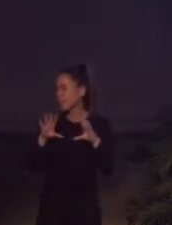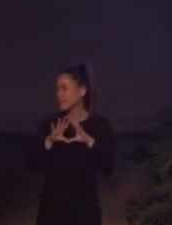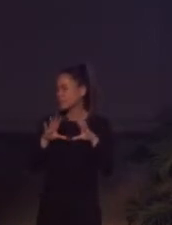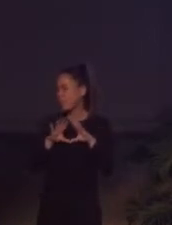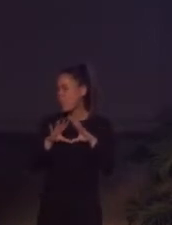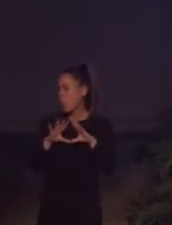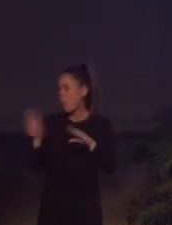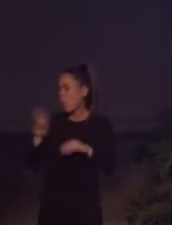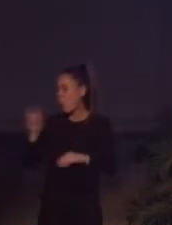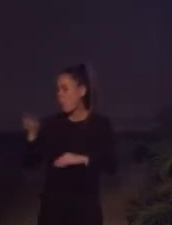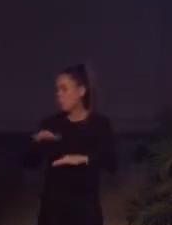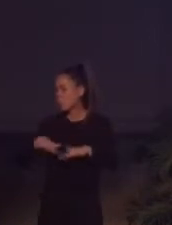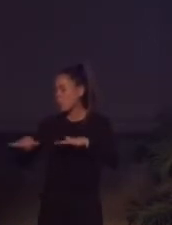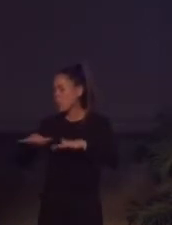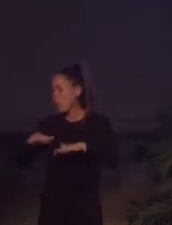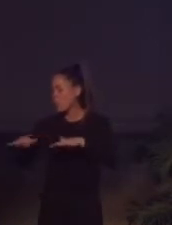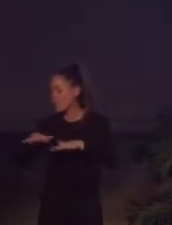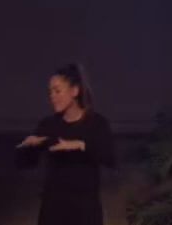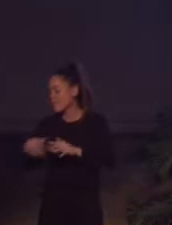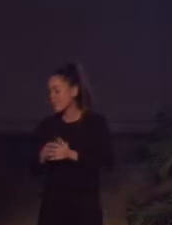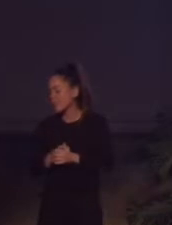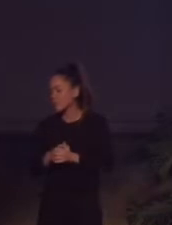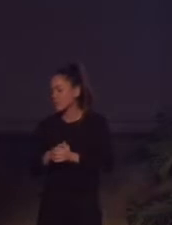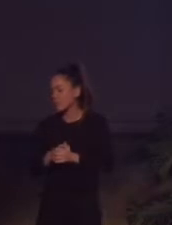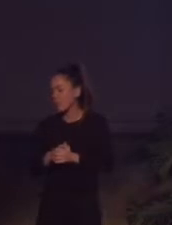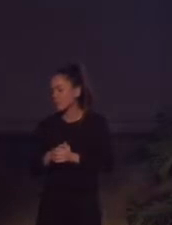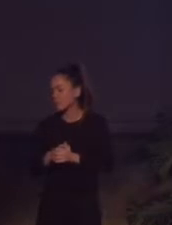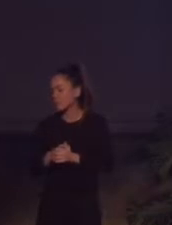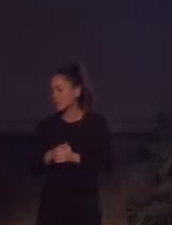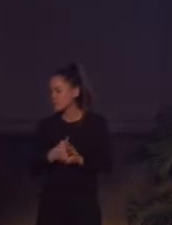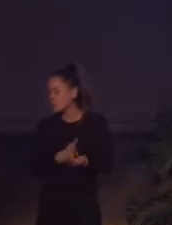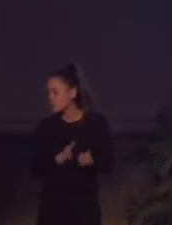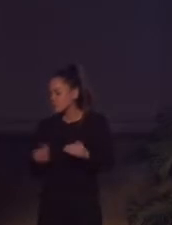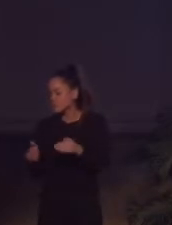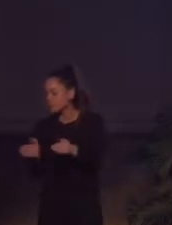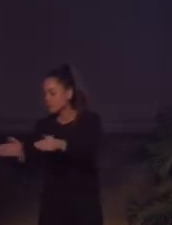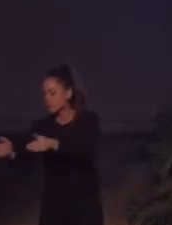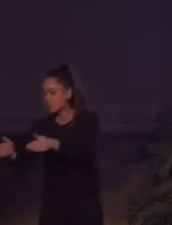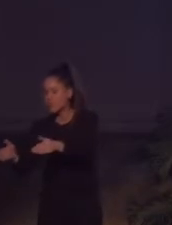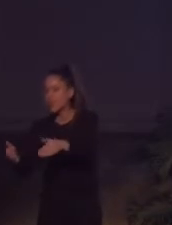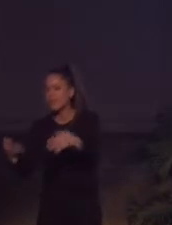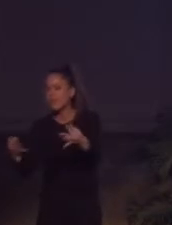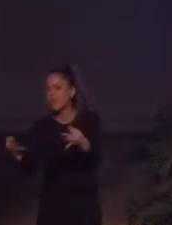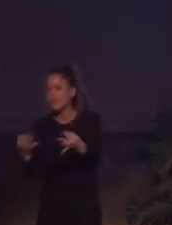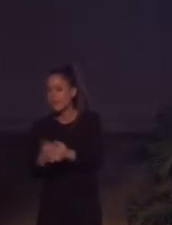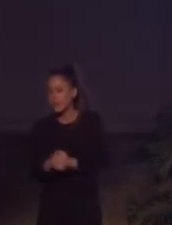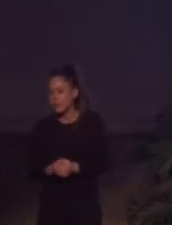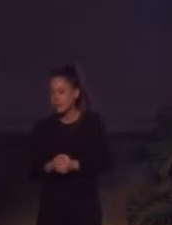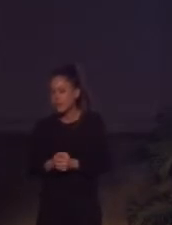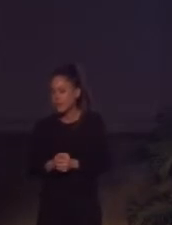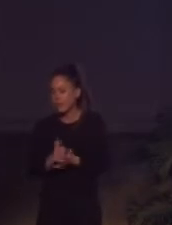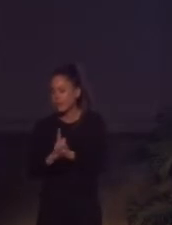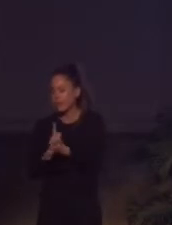otros movimientos, hacia otras posiciones, ¿no? Como en ese transitar, ¿qué pasa ahí? Que estoy pensando también